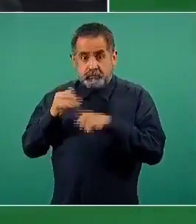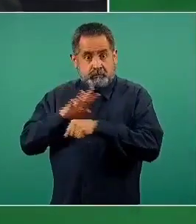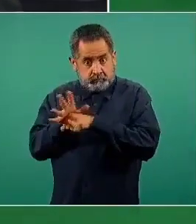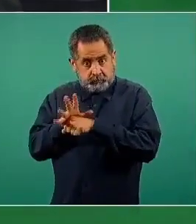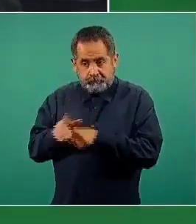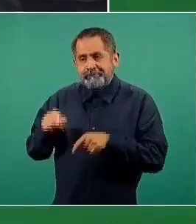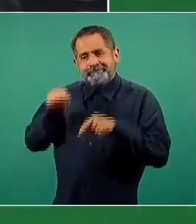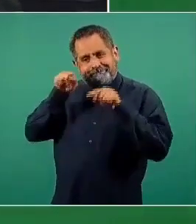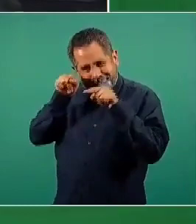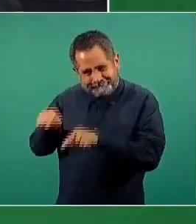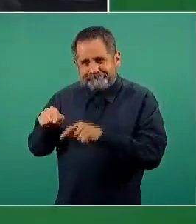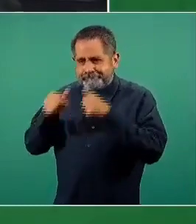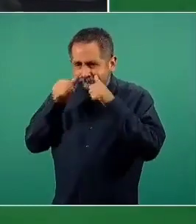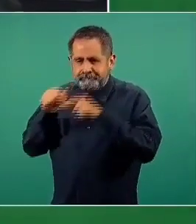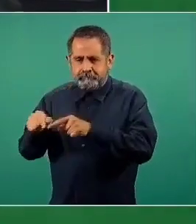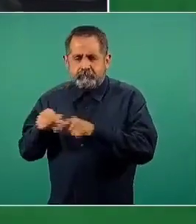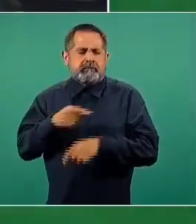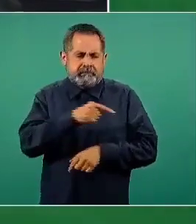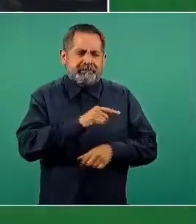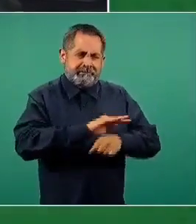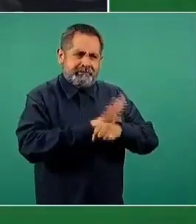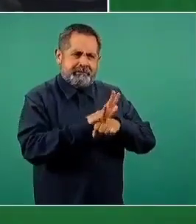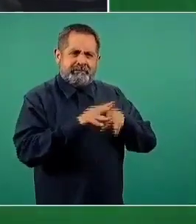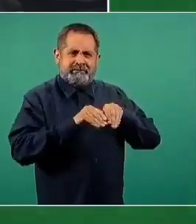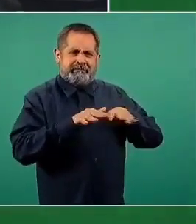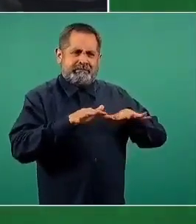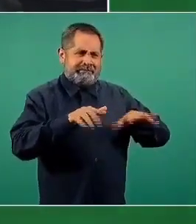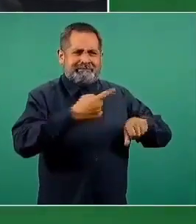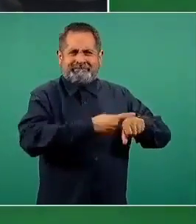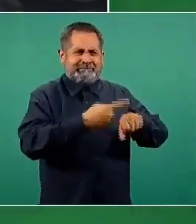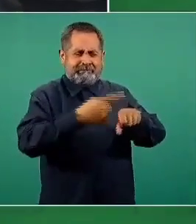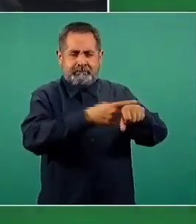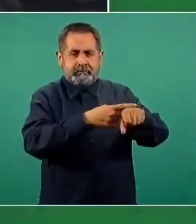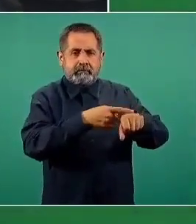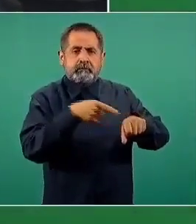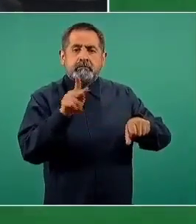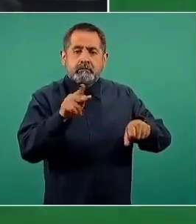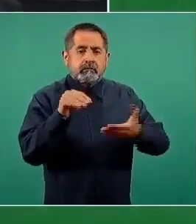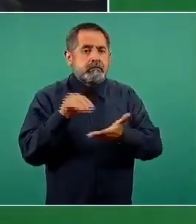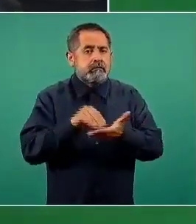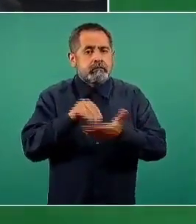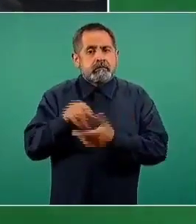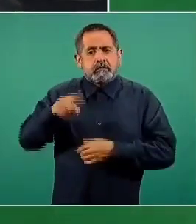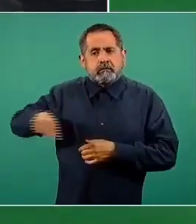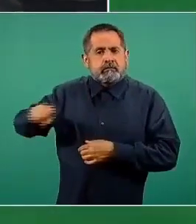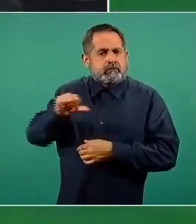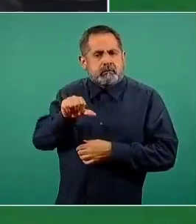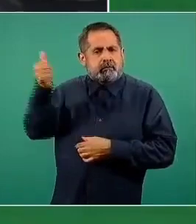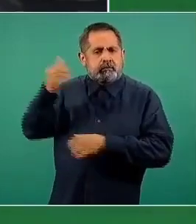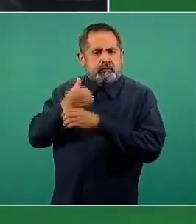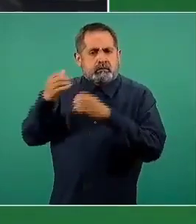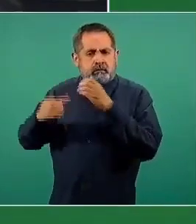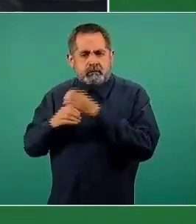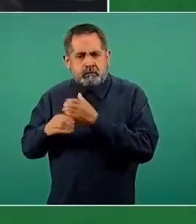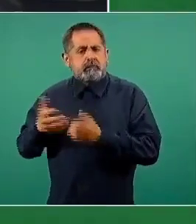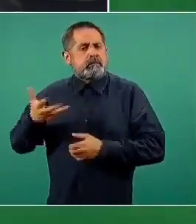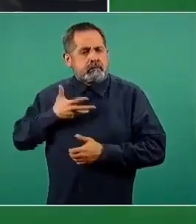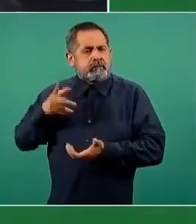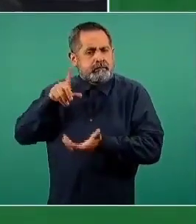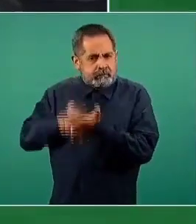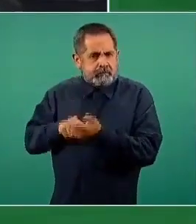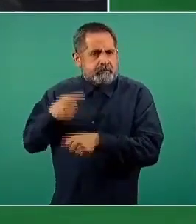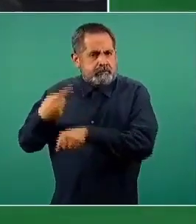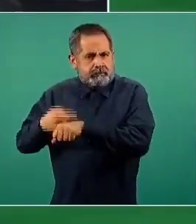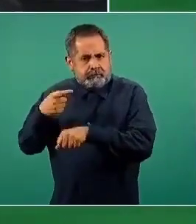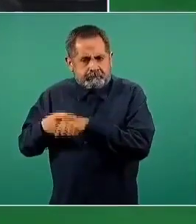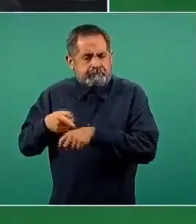independientemente del curso que tenga esta pandemia, sigue siendo una situación importante precisamente